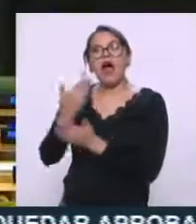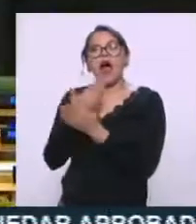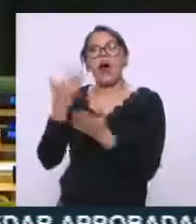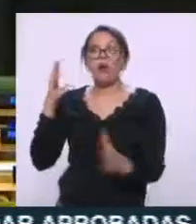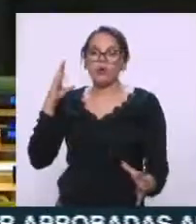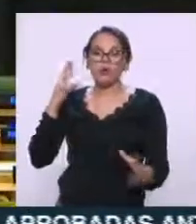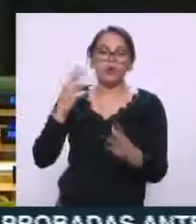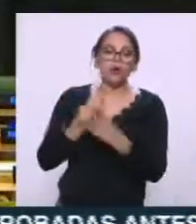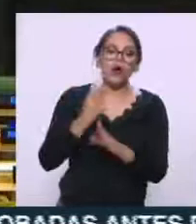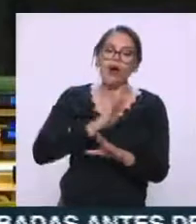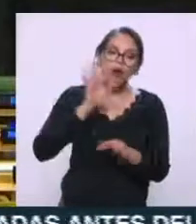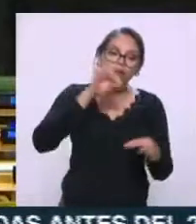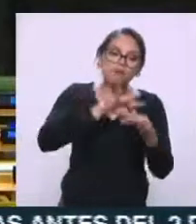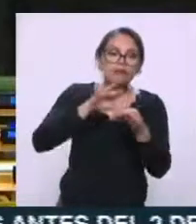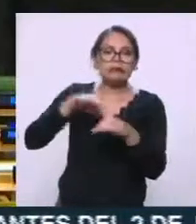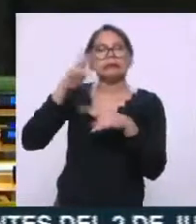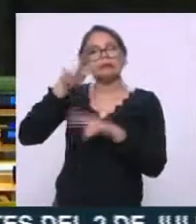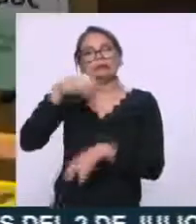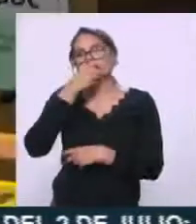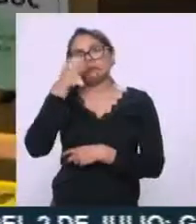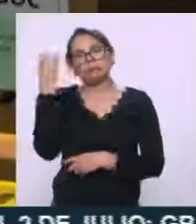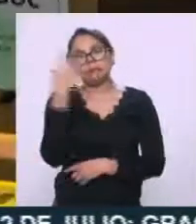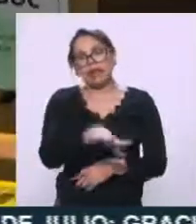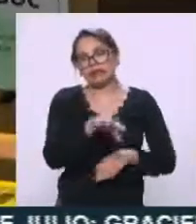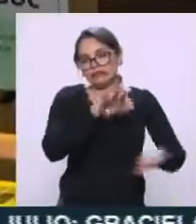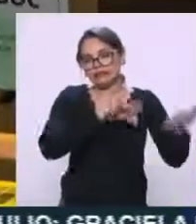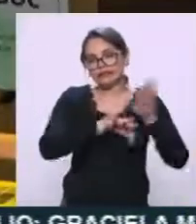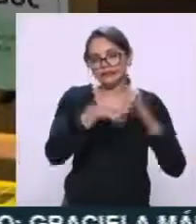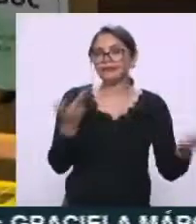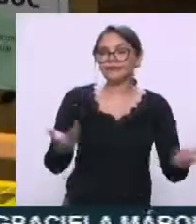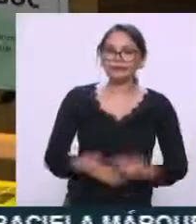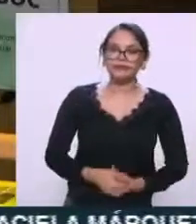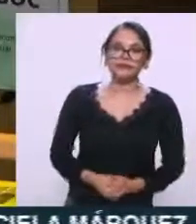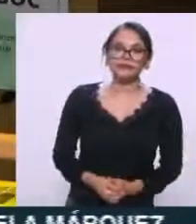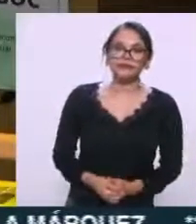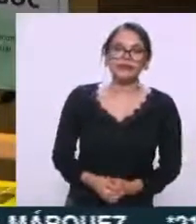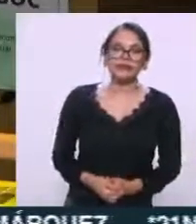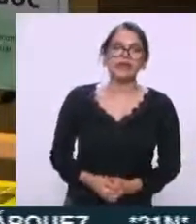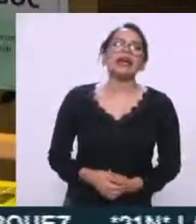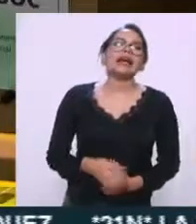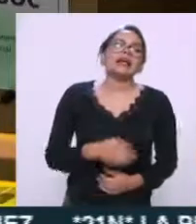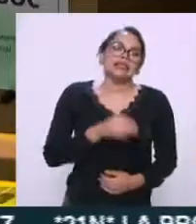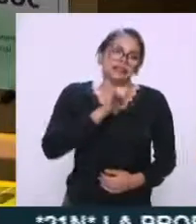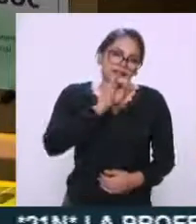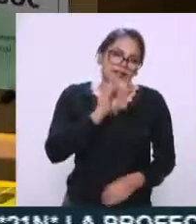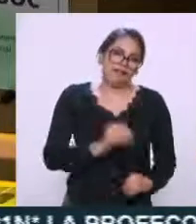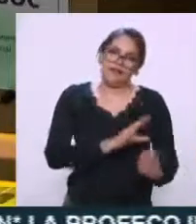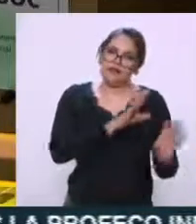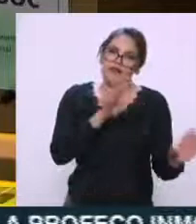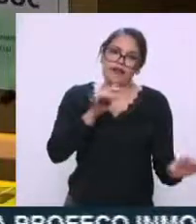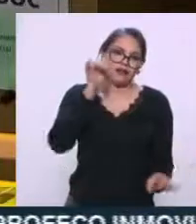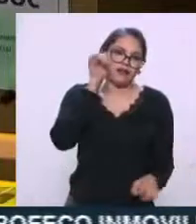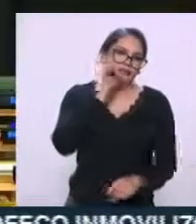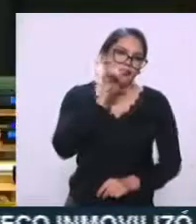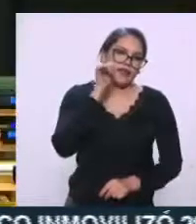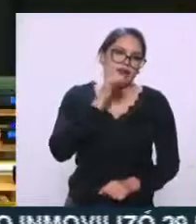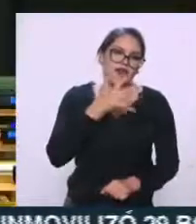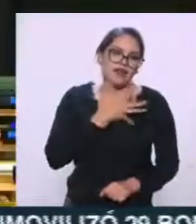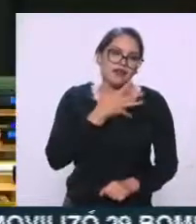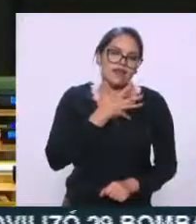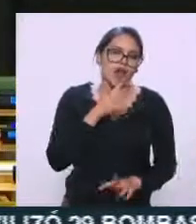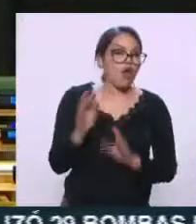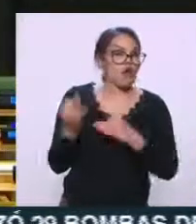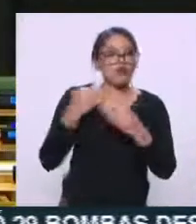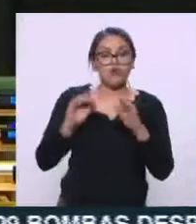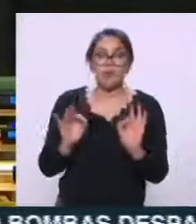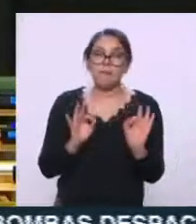acabo de describir. Ahora, desde luego hay retos enormes, como cada vez que México entra al